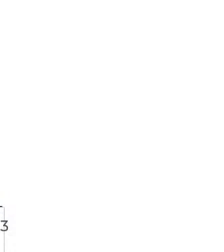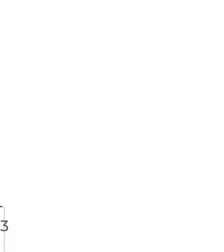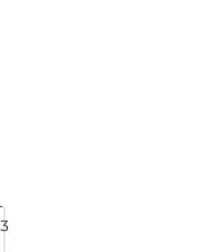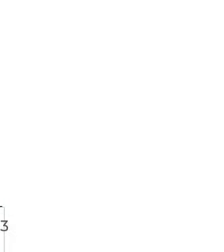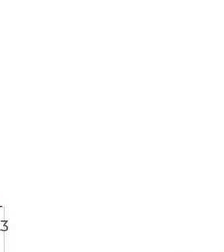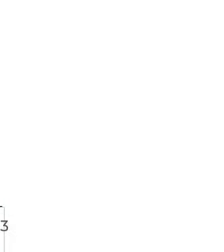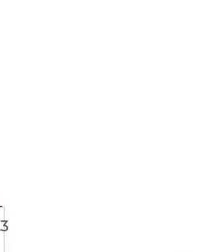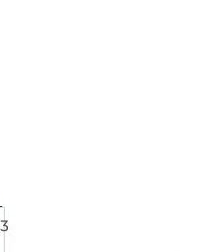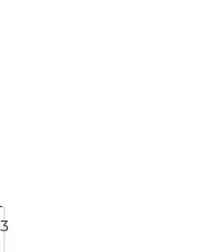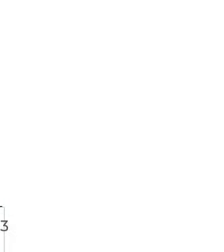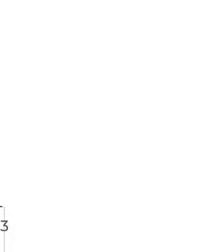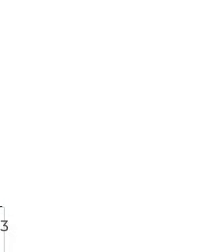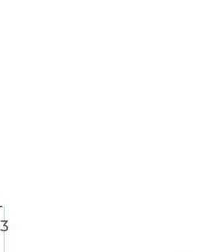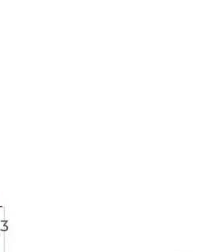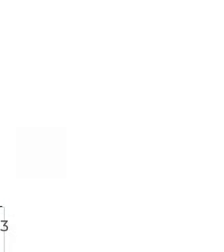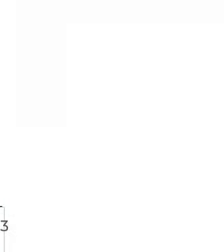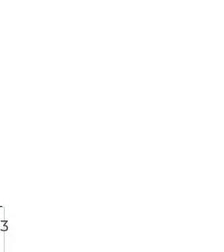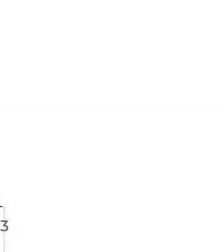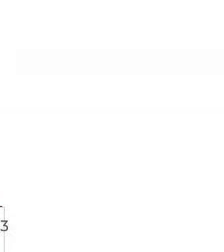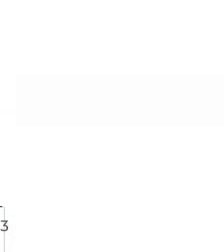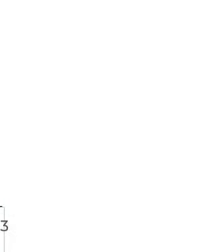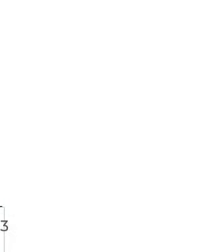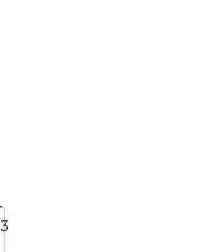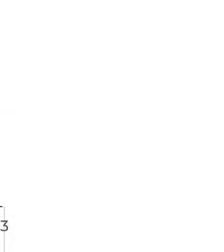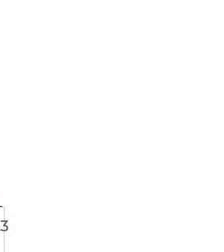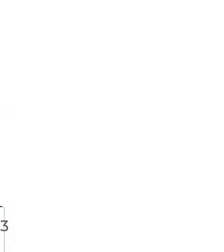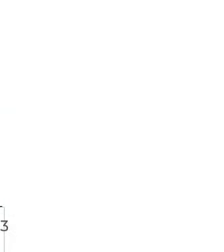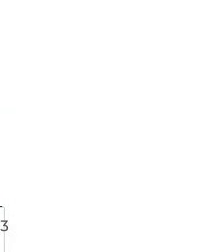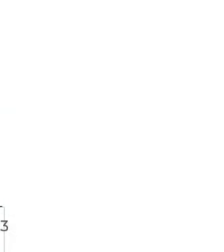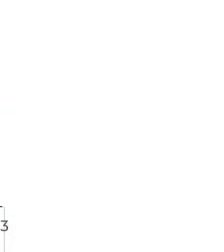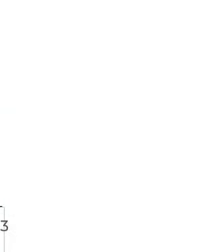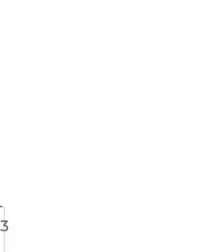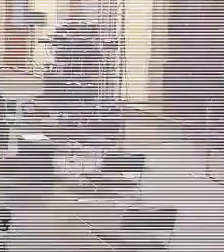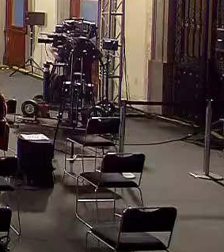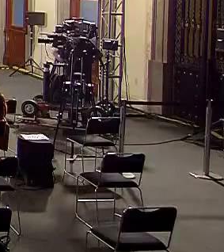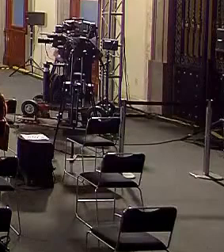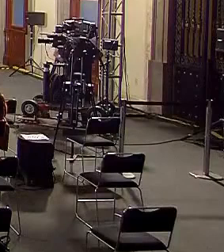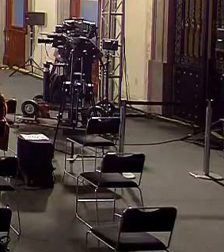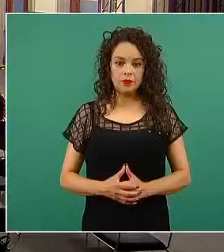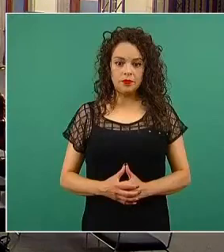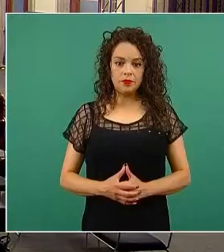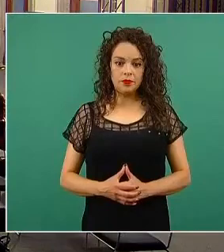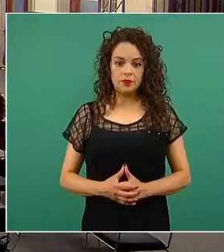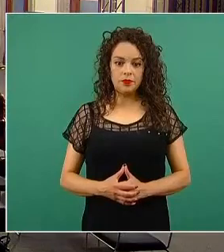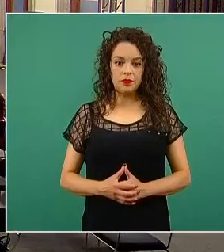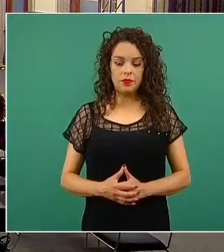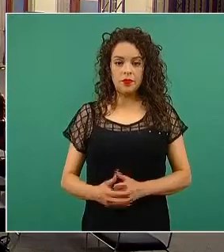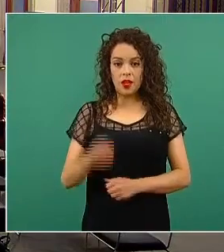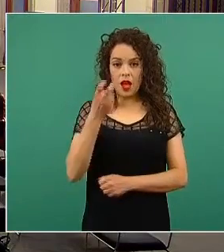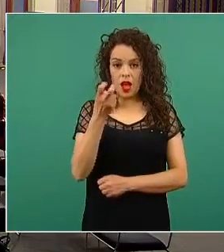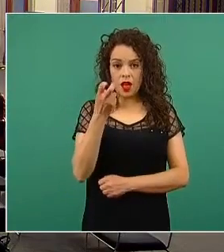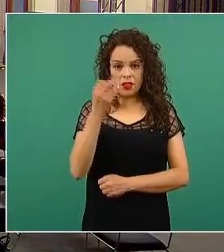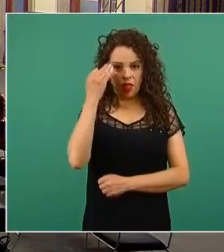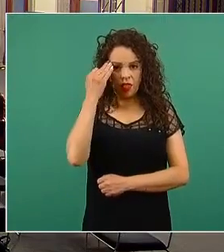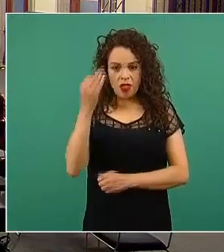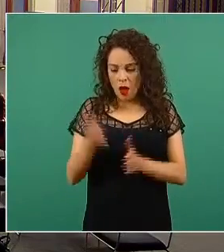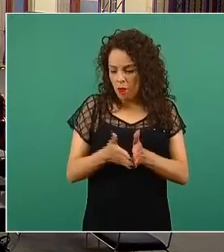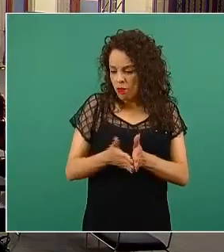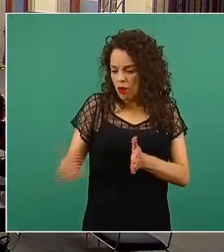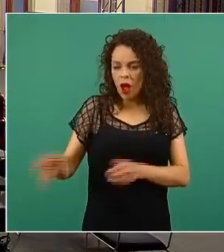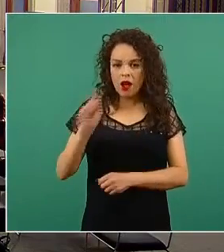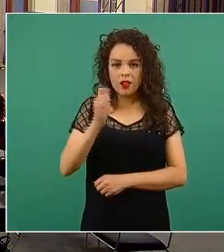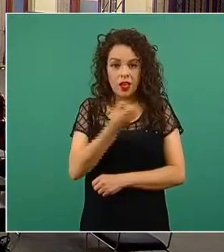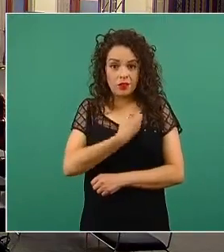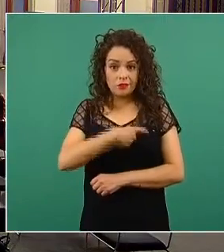curva epidémica de lo que hubiera sucedido potencialmente si esta Jornada Nacional de Sana Distancia no